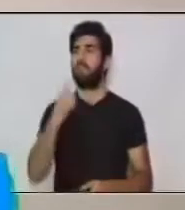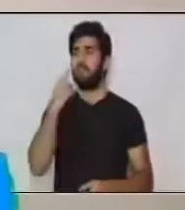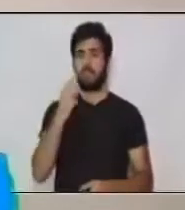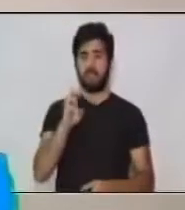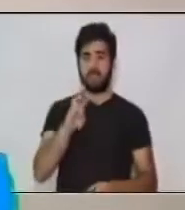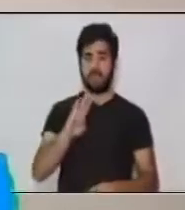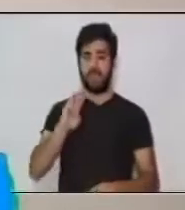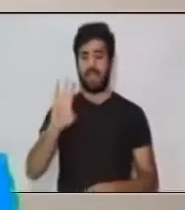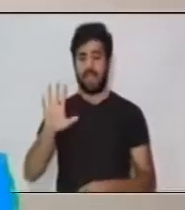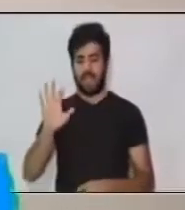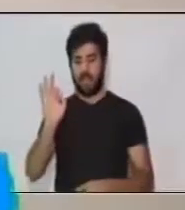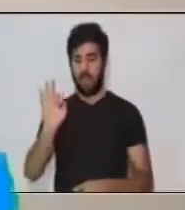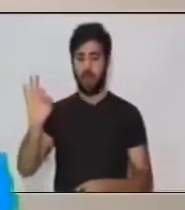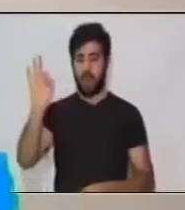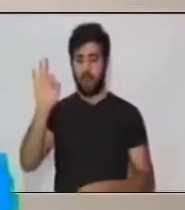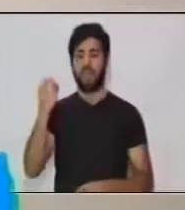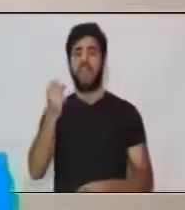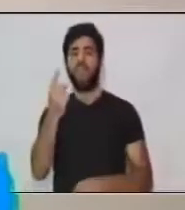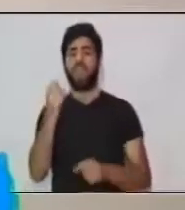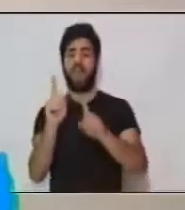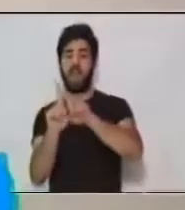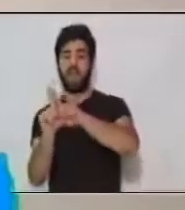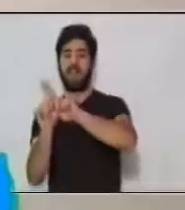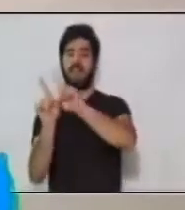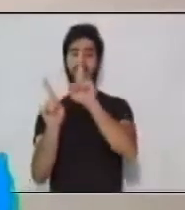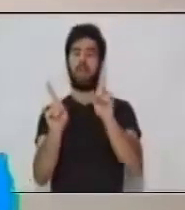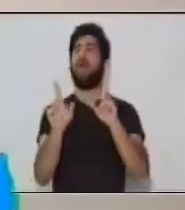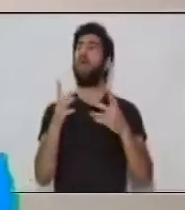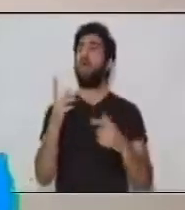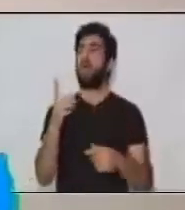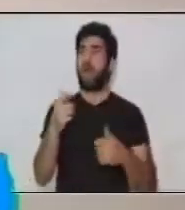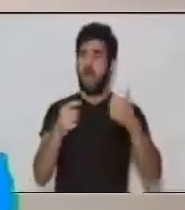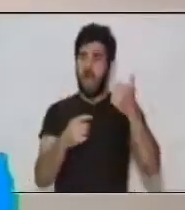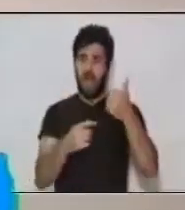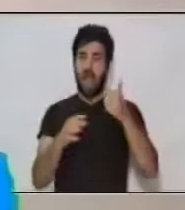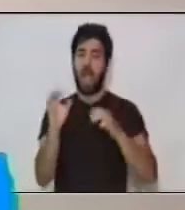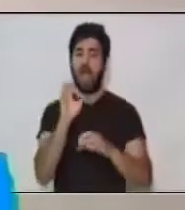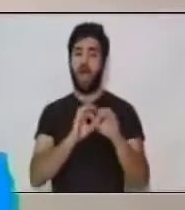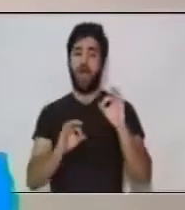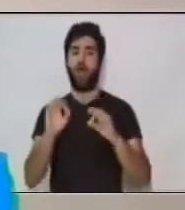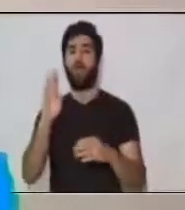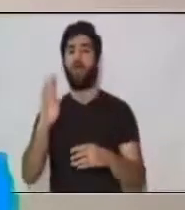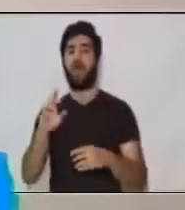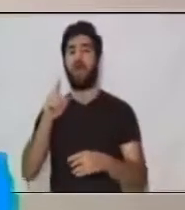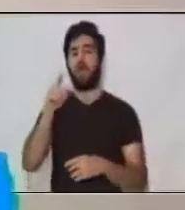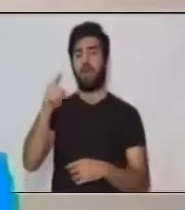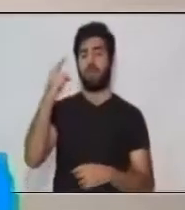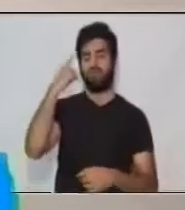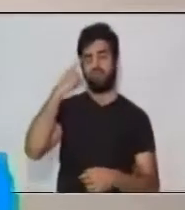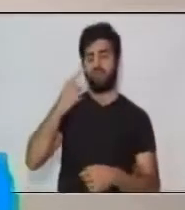grados? ¿Cuál será? ¿El inciso A o el inciso B?